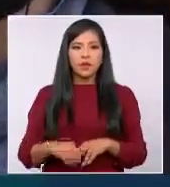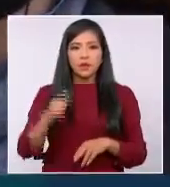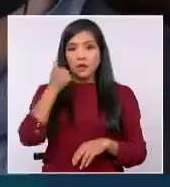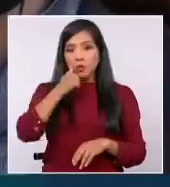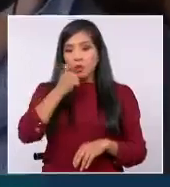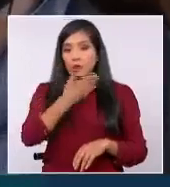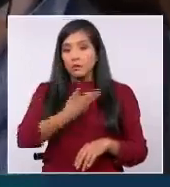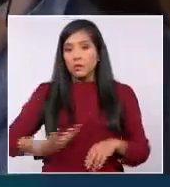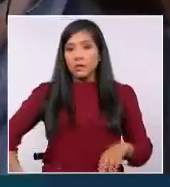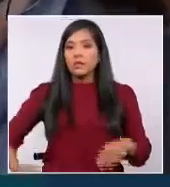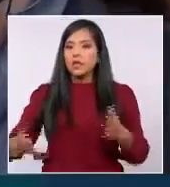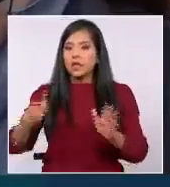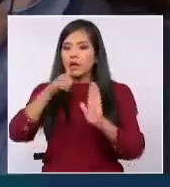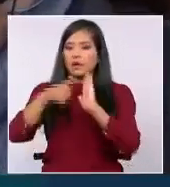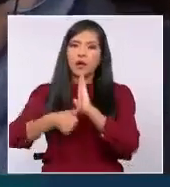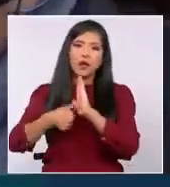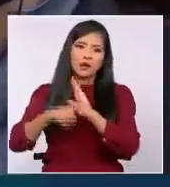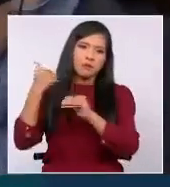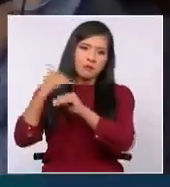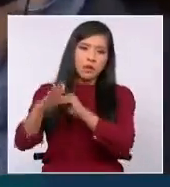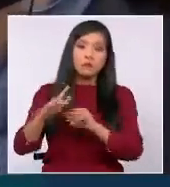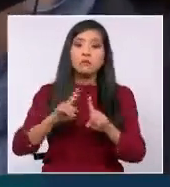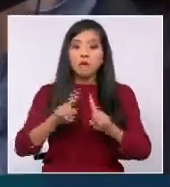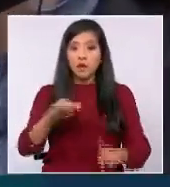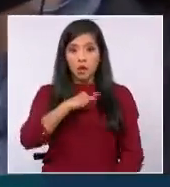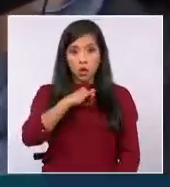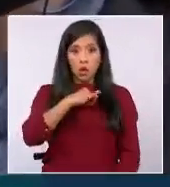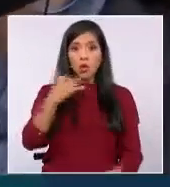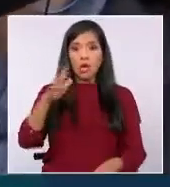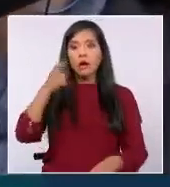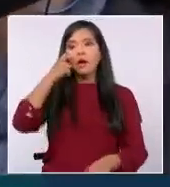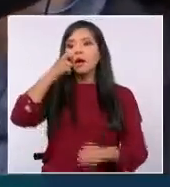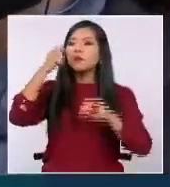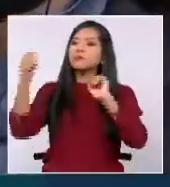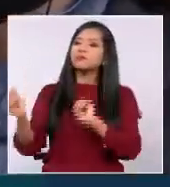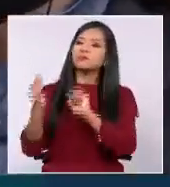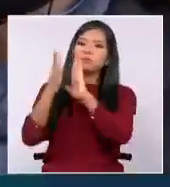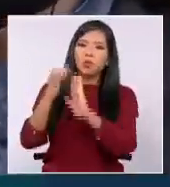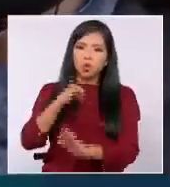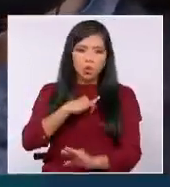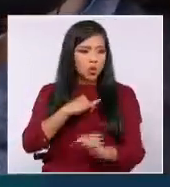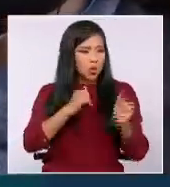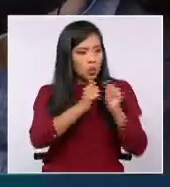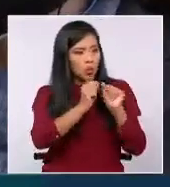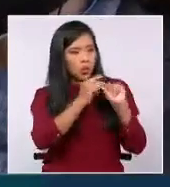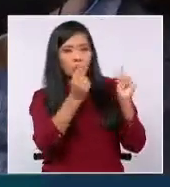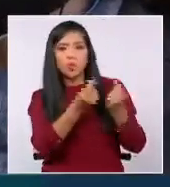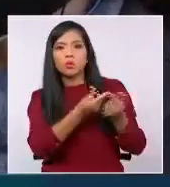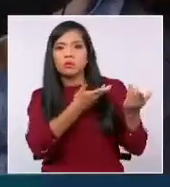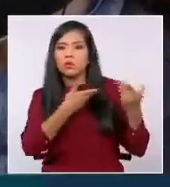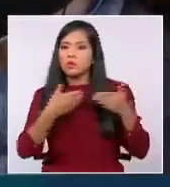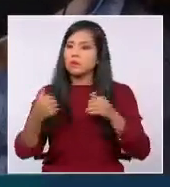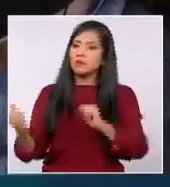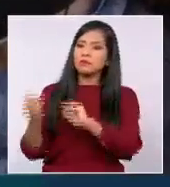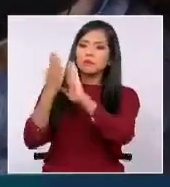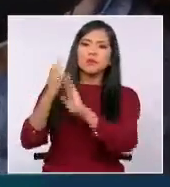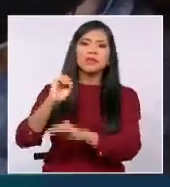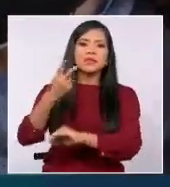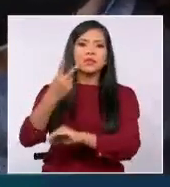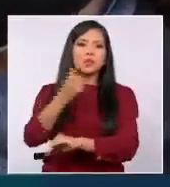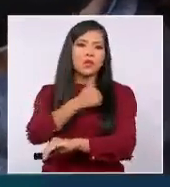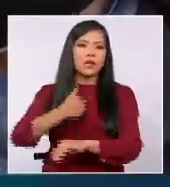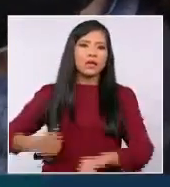mandado notas, pero nosotros, yo personalmente me he reunido con él, nos hemos reunido, no solamente yo, varios otros presidentes nos hemos reunido con el subalcalde, donde